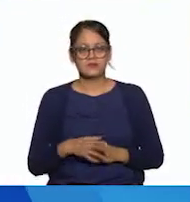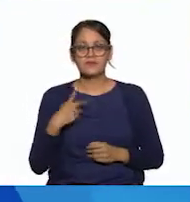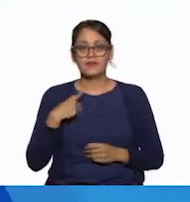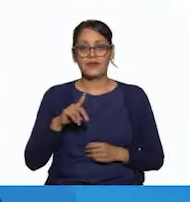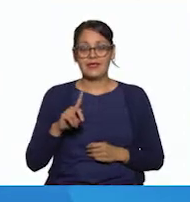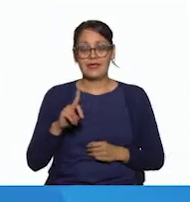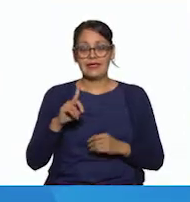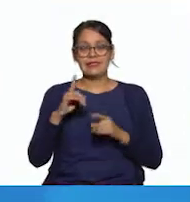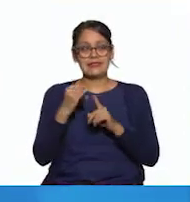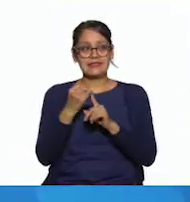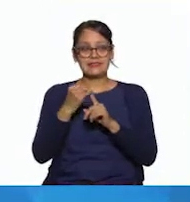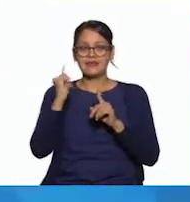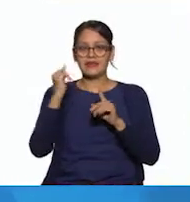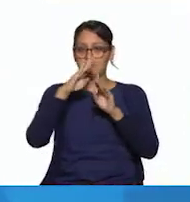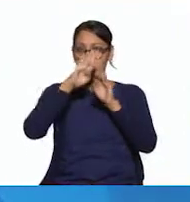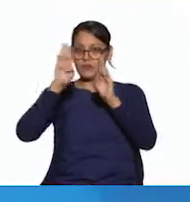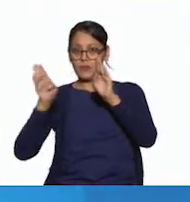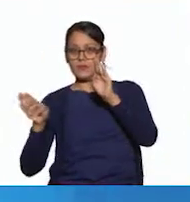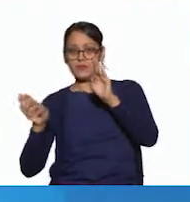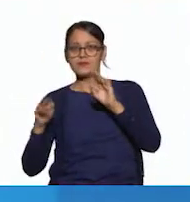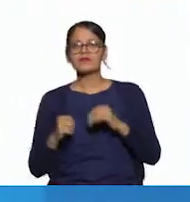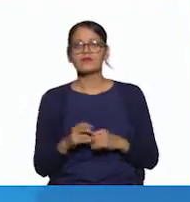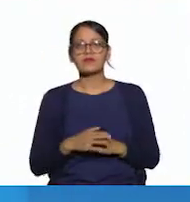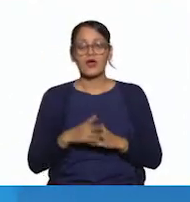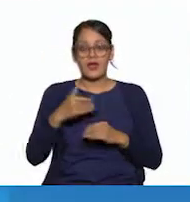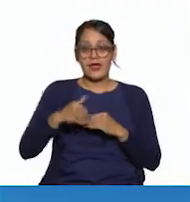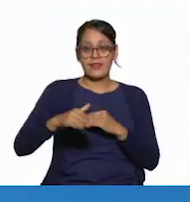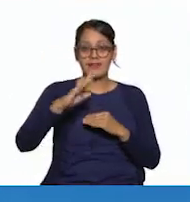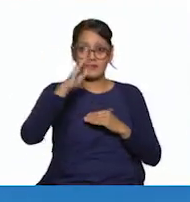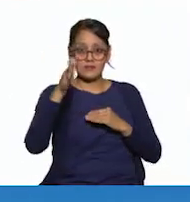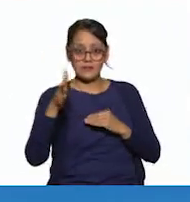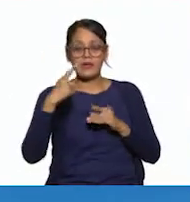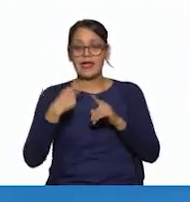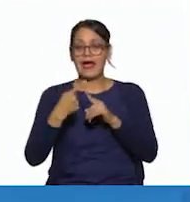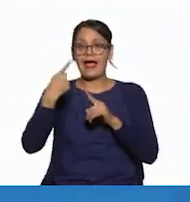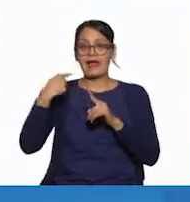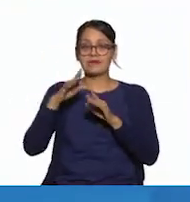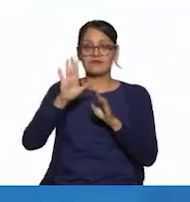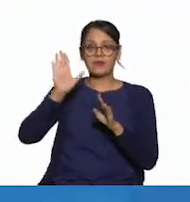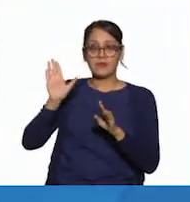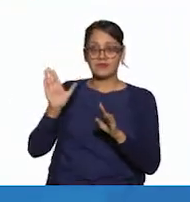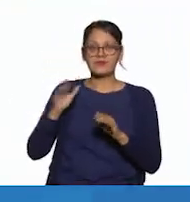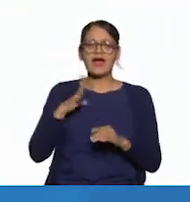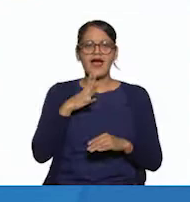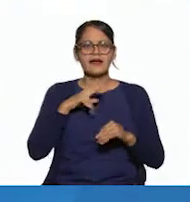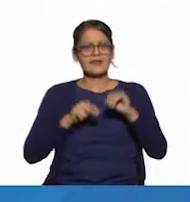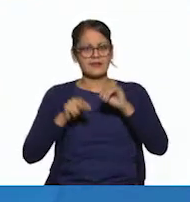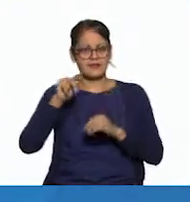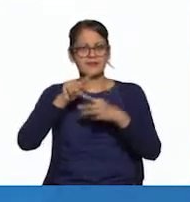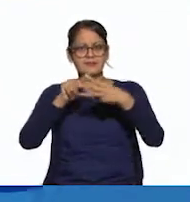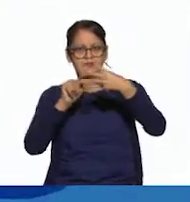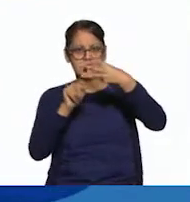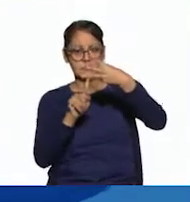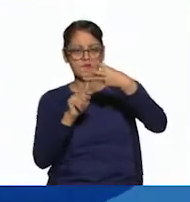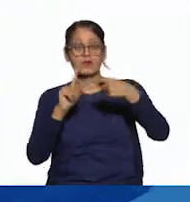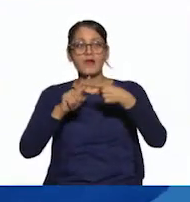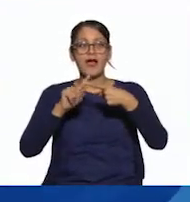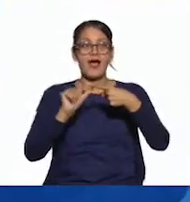diagonal izquierda adelante, diagonal derecha atrás. 3 niveles: